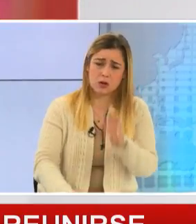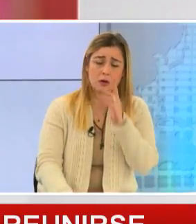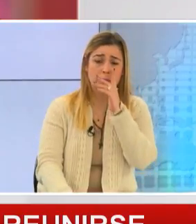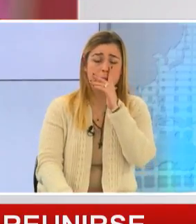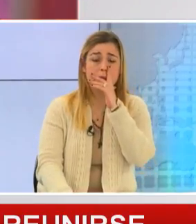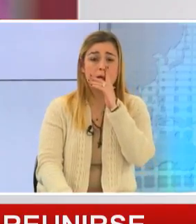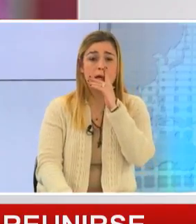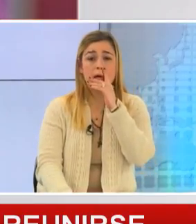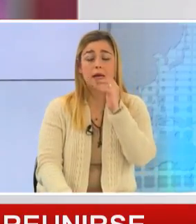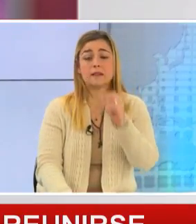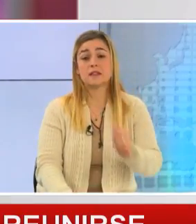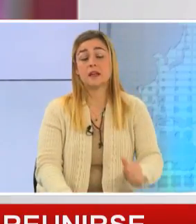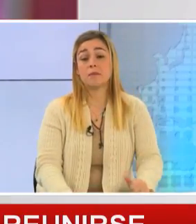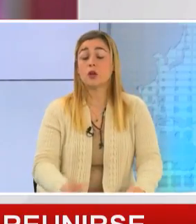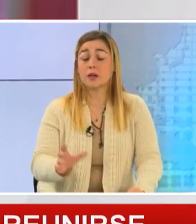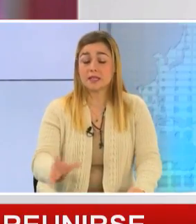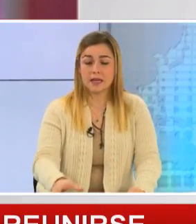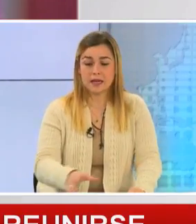Maduro,